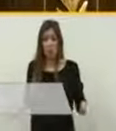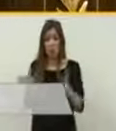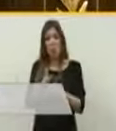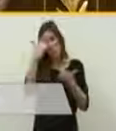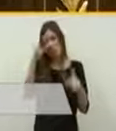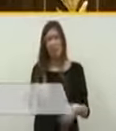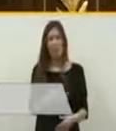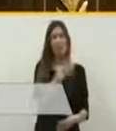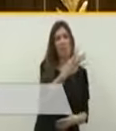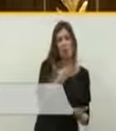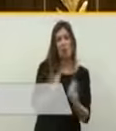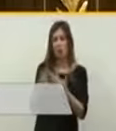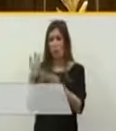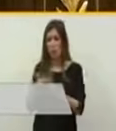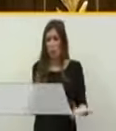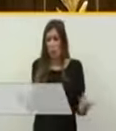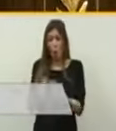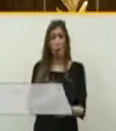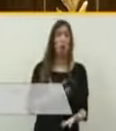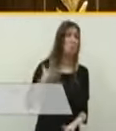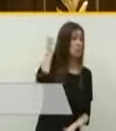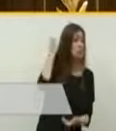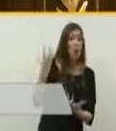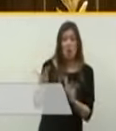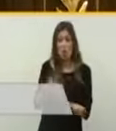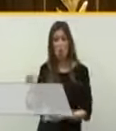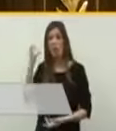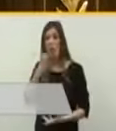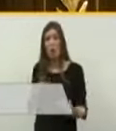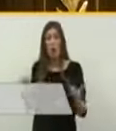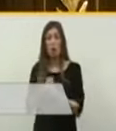mismo gobierno, que es lo último que nos faltaría por ver después de todo el número que han montado.